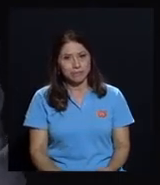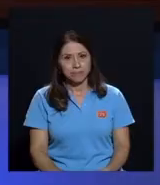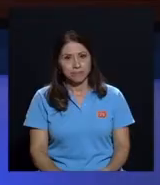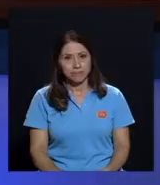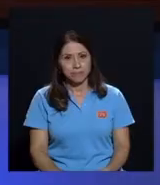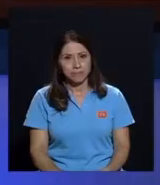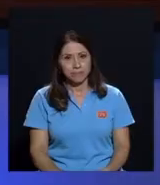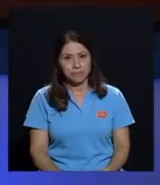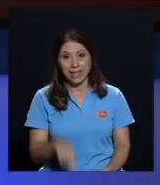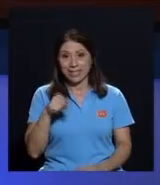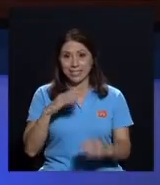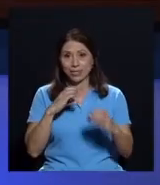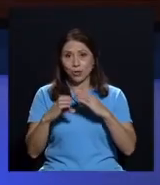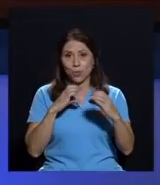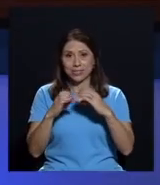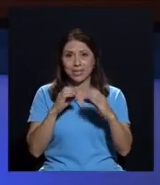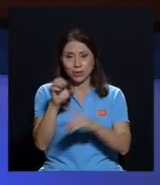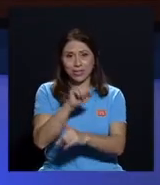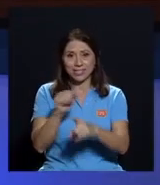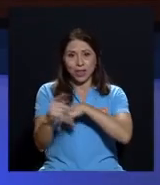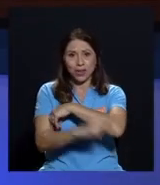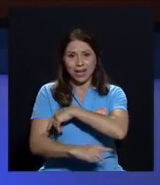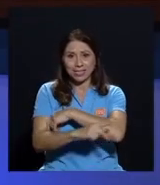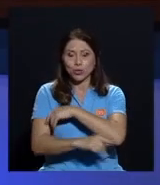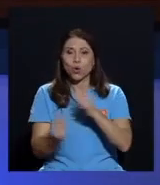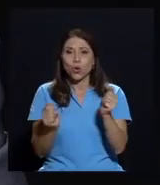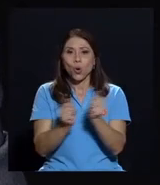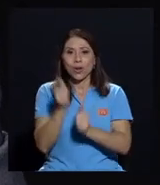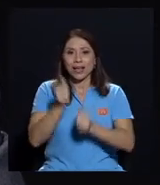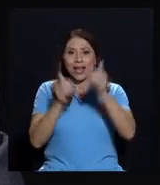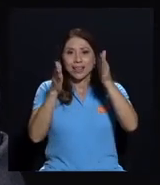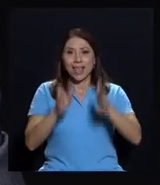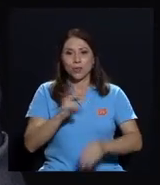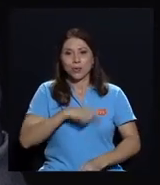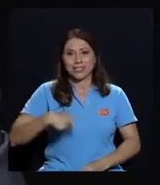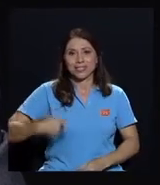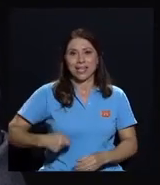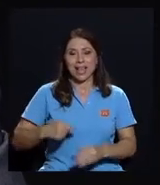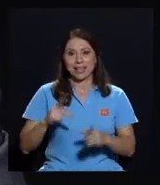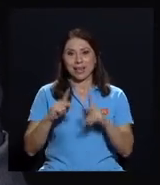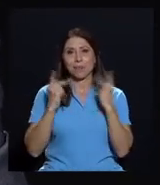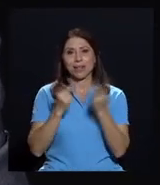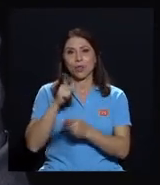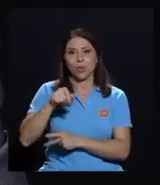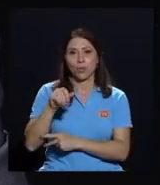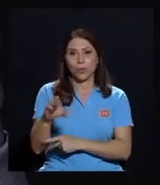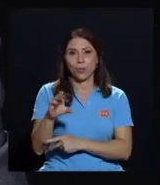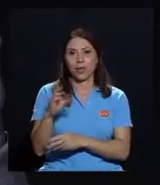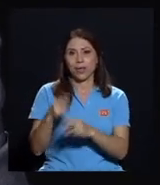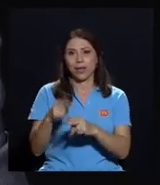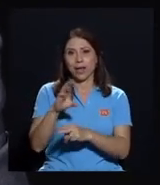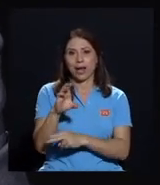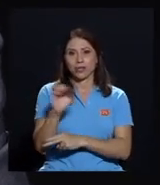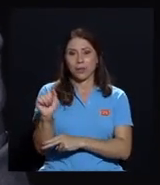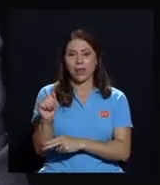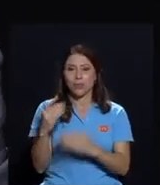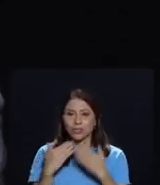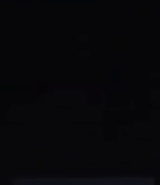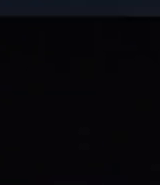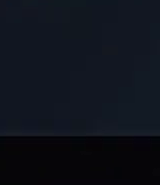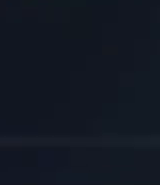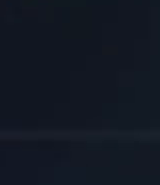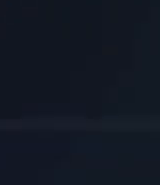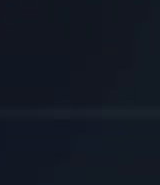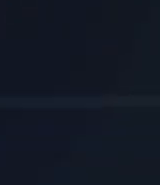y este ha sido el conversatorio del estado de la nación con el candidato presidencial del partido acción ciudadana don carlos alvarado muchas gracias y